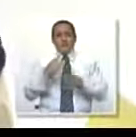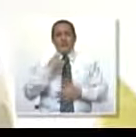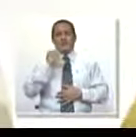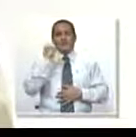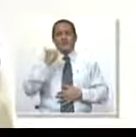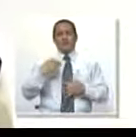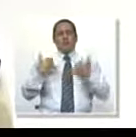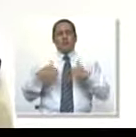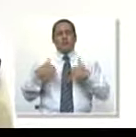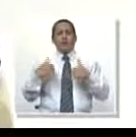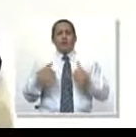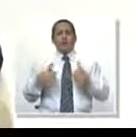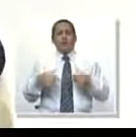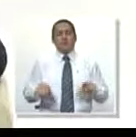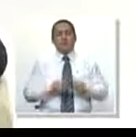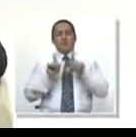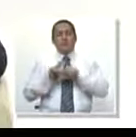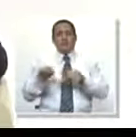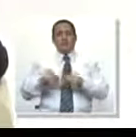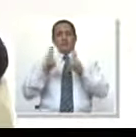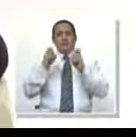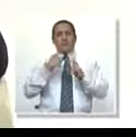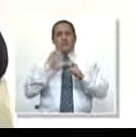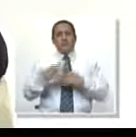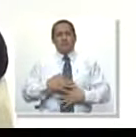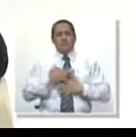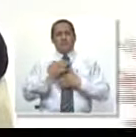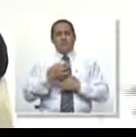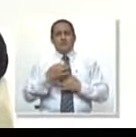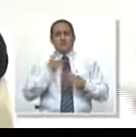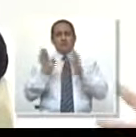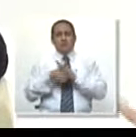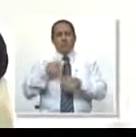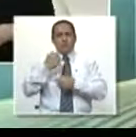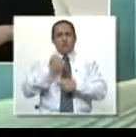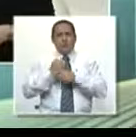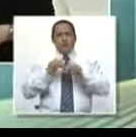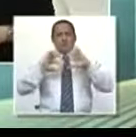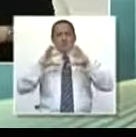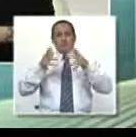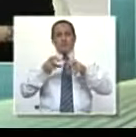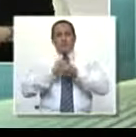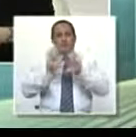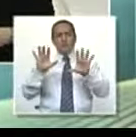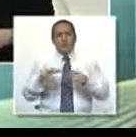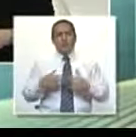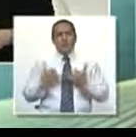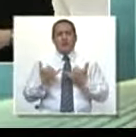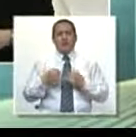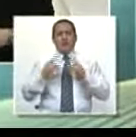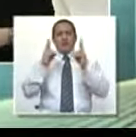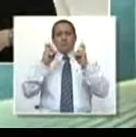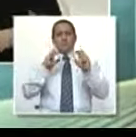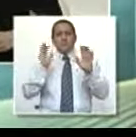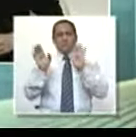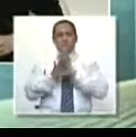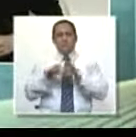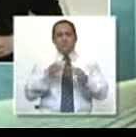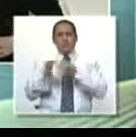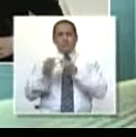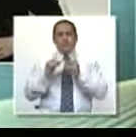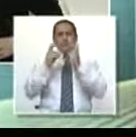el derecho al juego Ajá Y este es un tema que Es bien interesante hay to hay toda una campaña mundial ahora mismo no per es un tema bien interesante